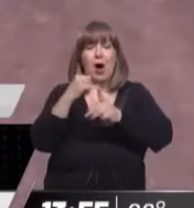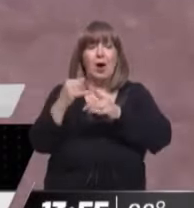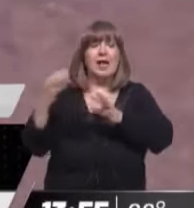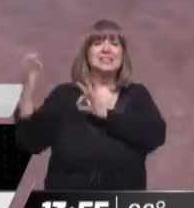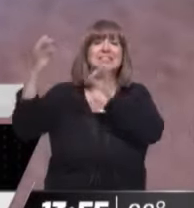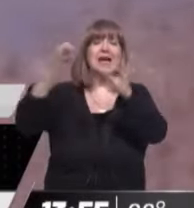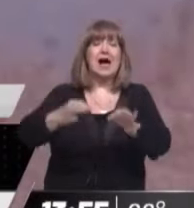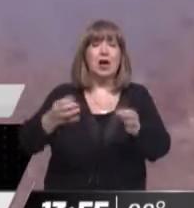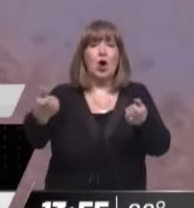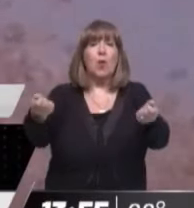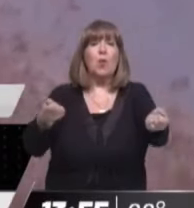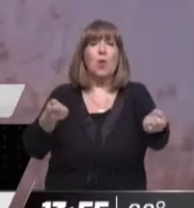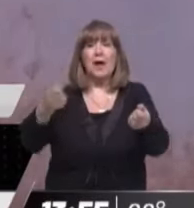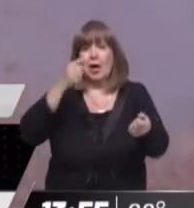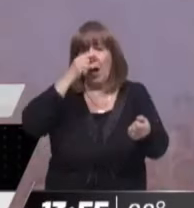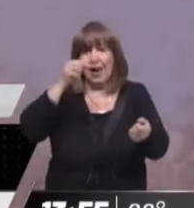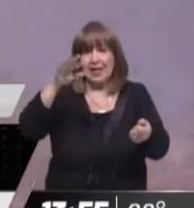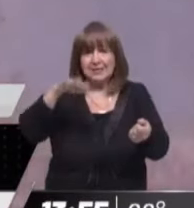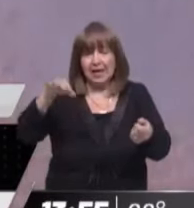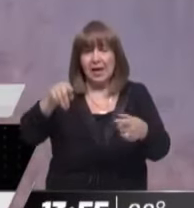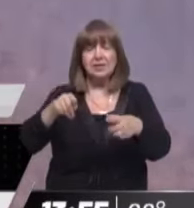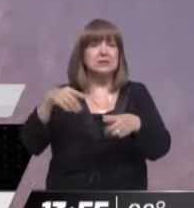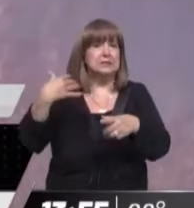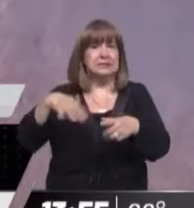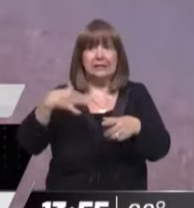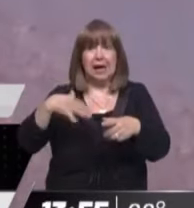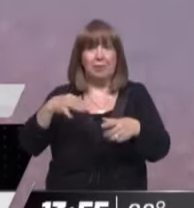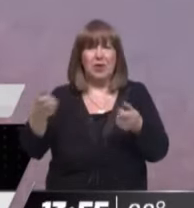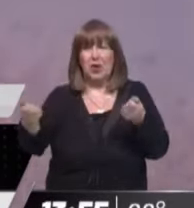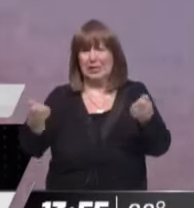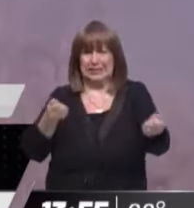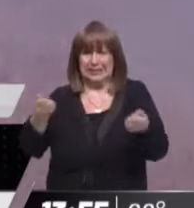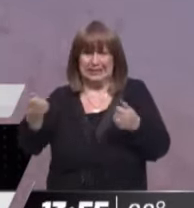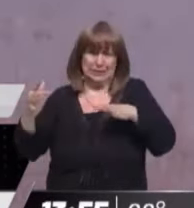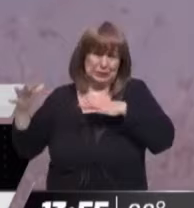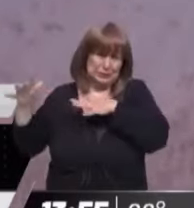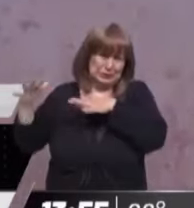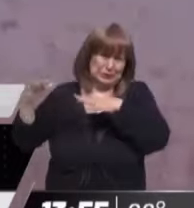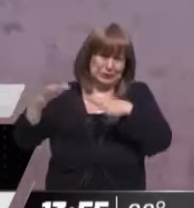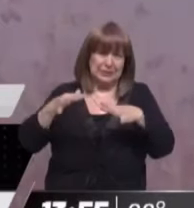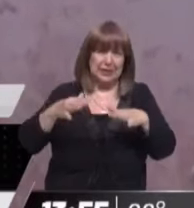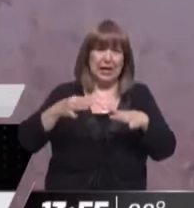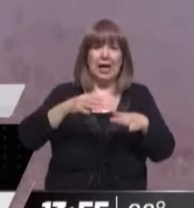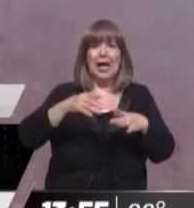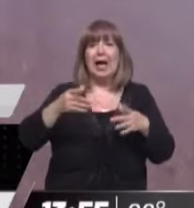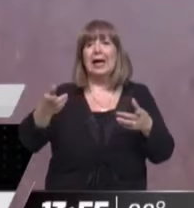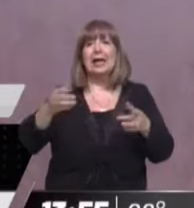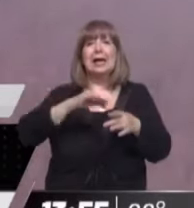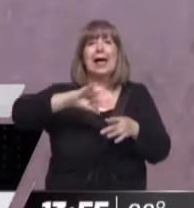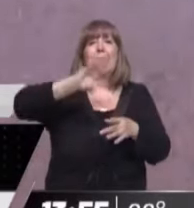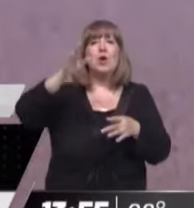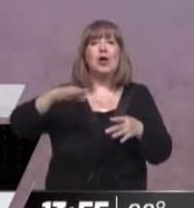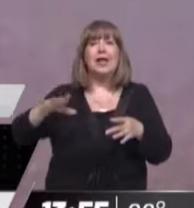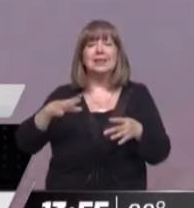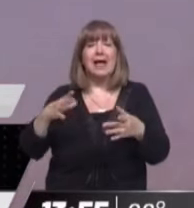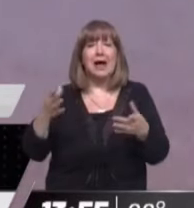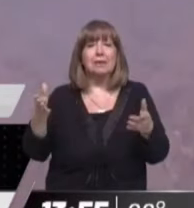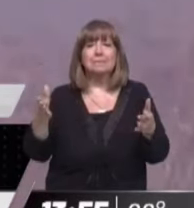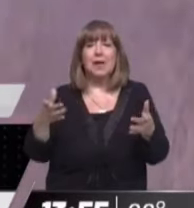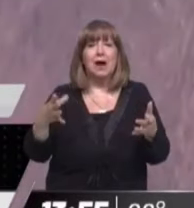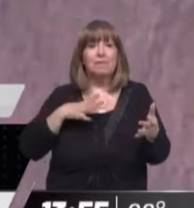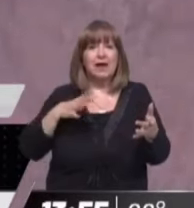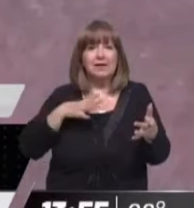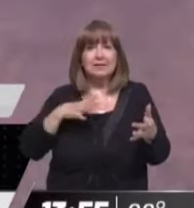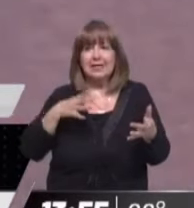llamados, llegaron bomberos de Las Heras, lo han hecho en una camioneta de porte mediano, no lo han hecho en un camión grande, ahí